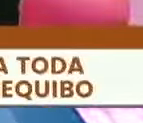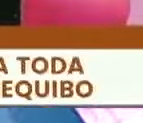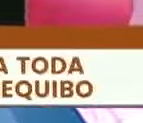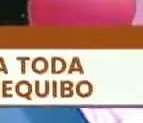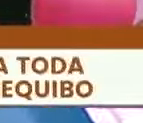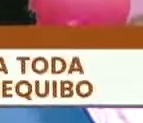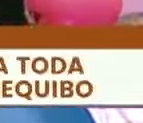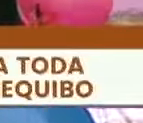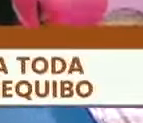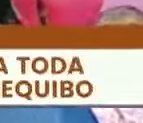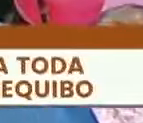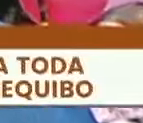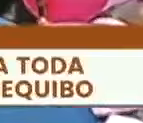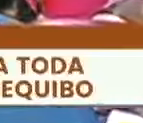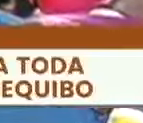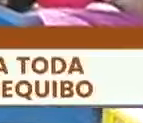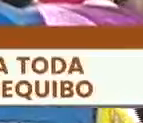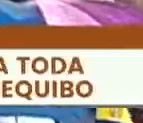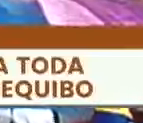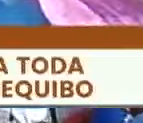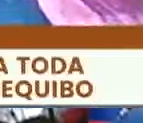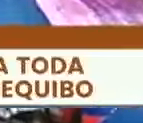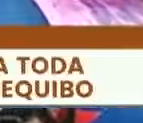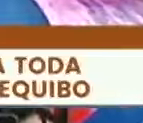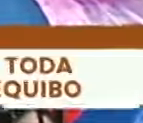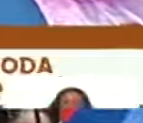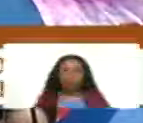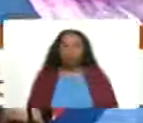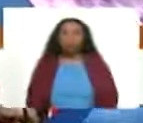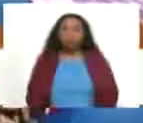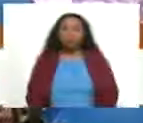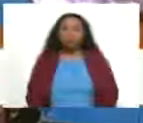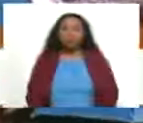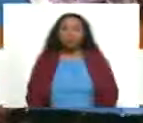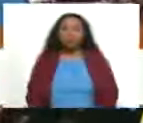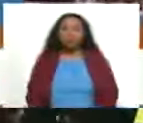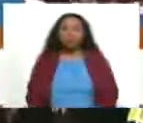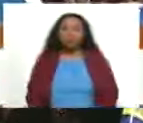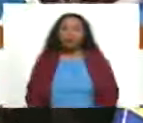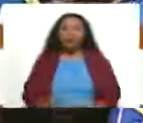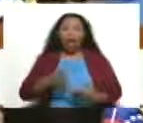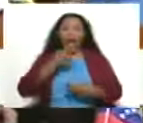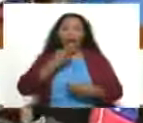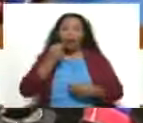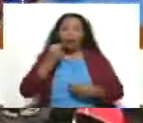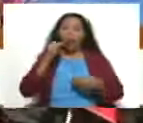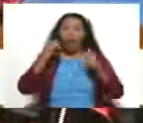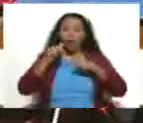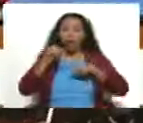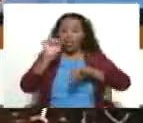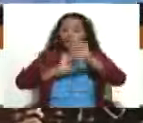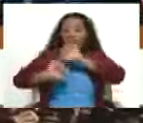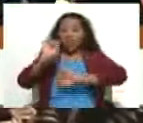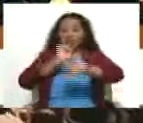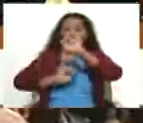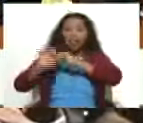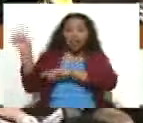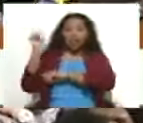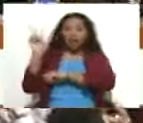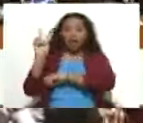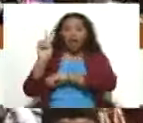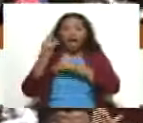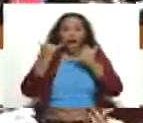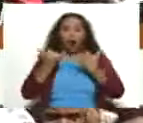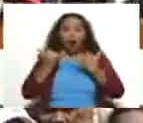juventud venezolana, de la juventud del Tana, de la juventud que defiende a Venezuela, vamos a